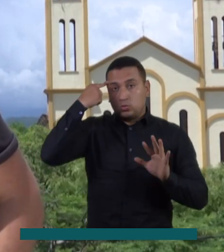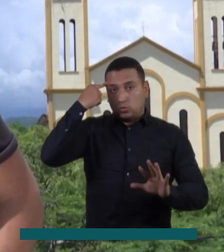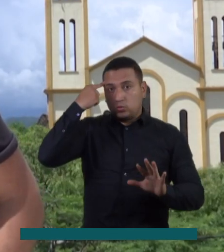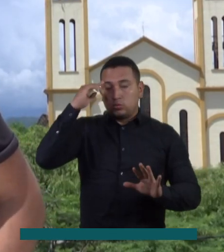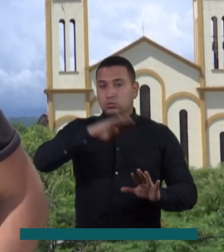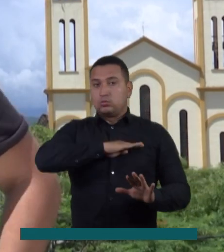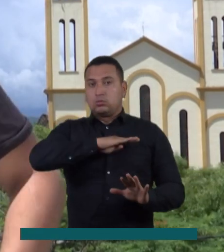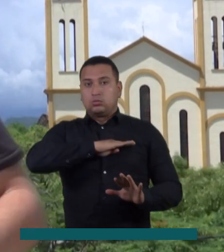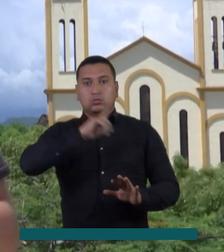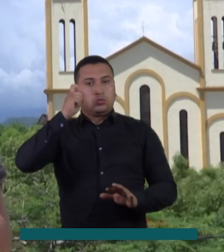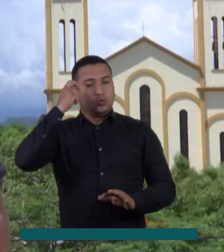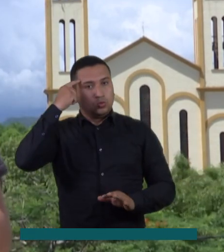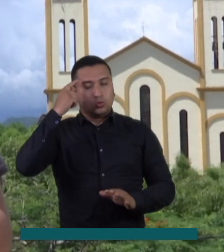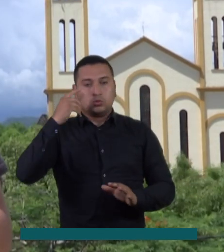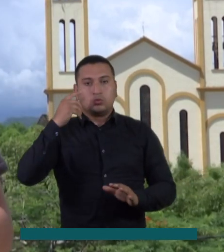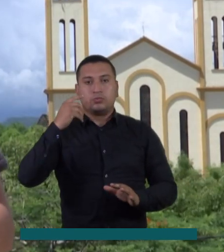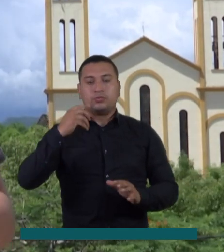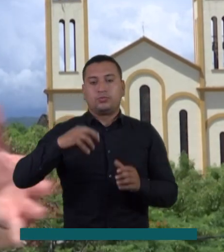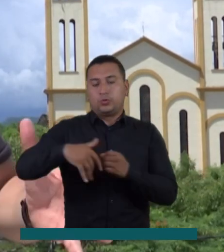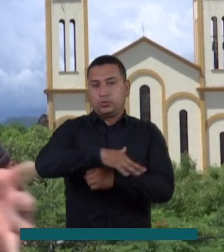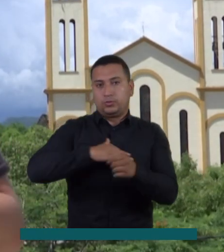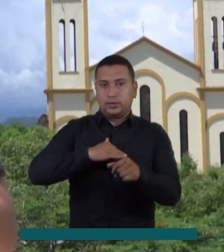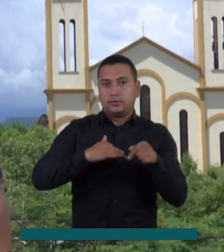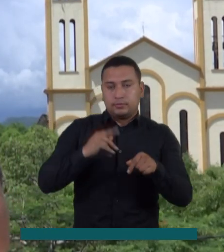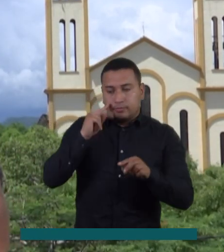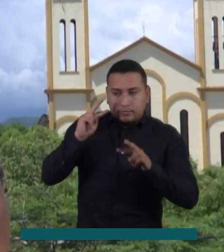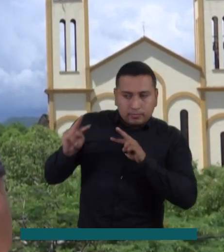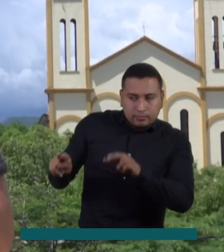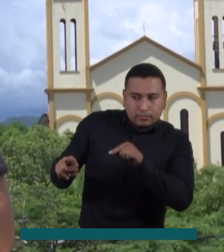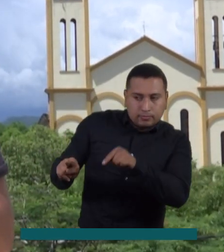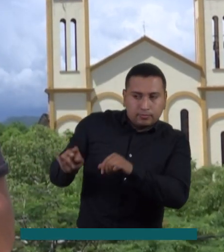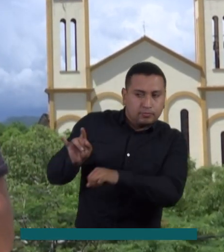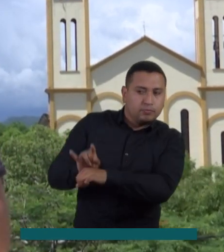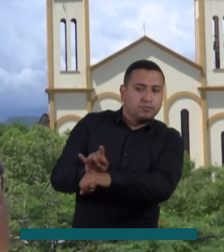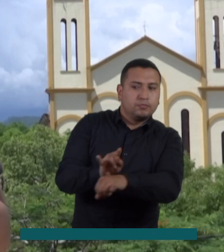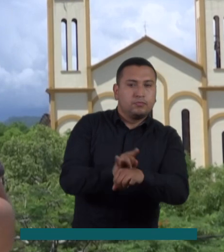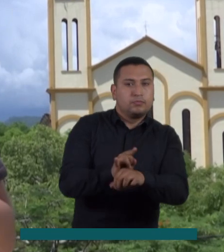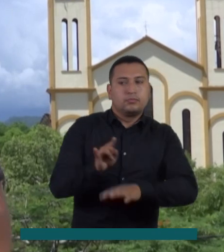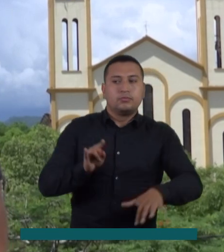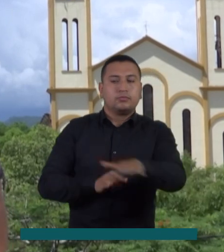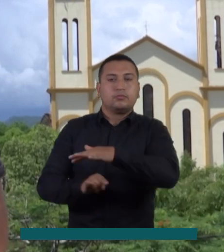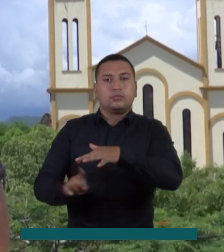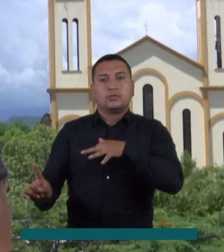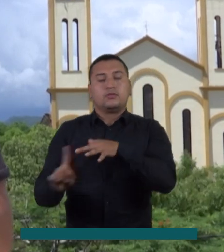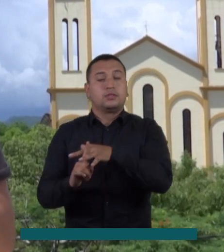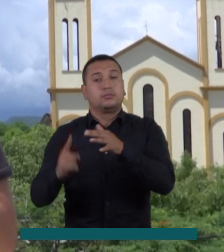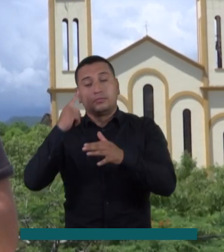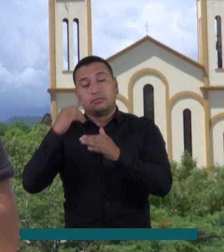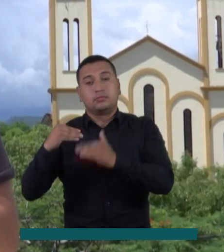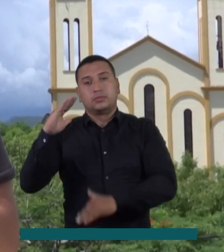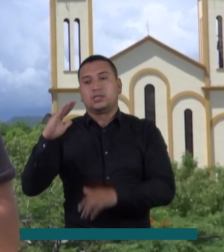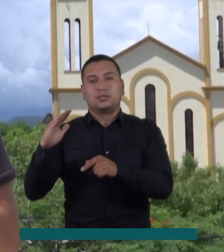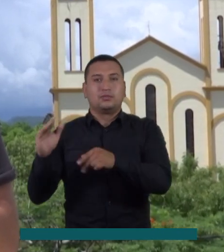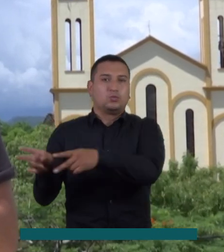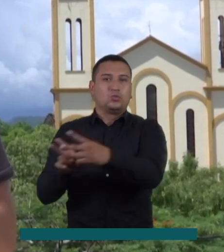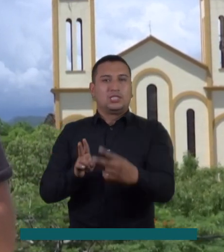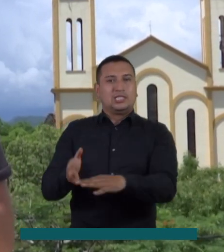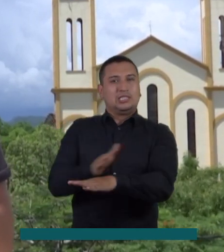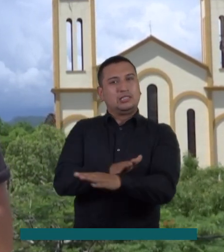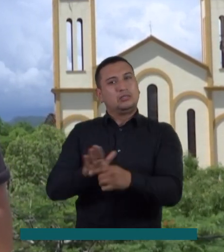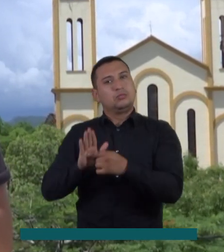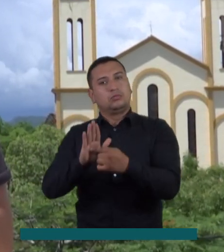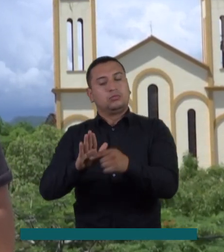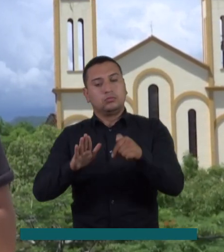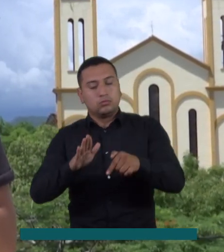laderas del río Bogotá, en los puntos más críticos donde se ha tenido afectación en el municipio, uno de ellos, el Puente de los Suspiros. Desde